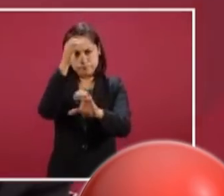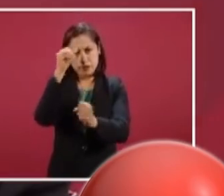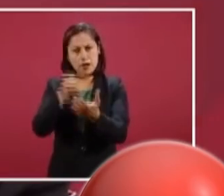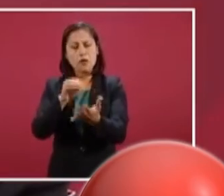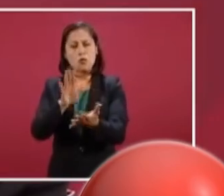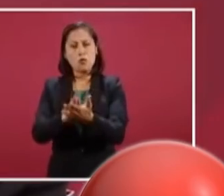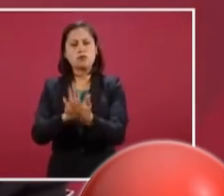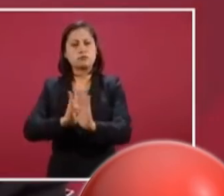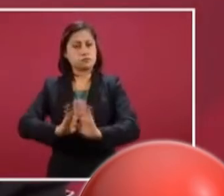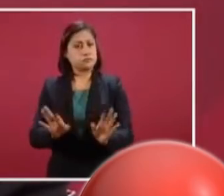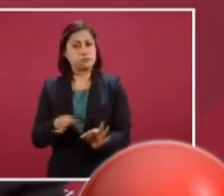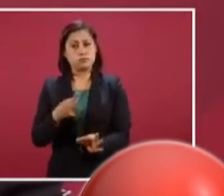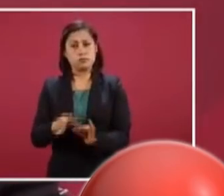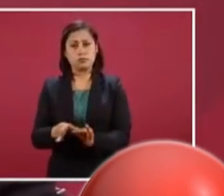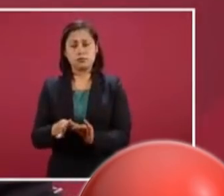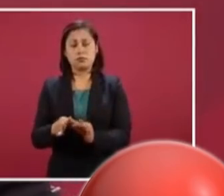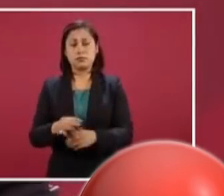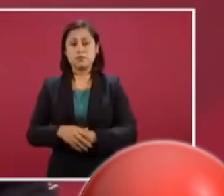empresas.